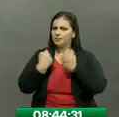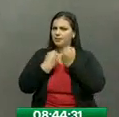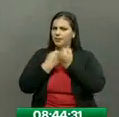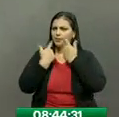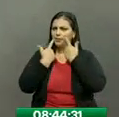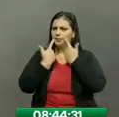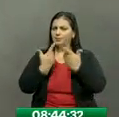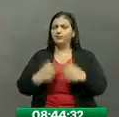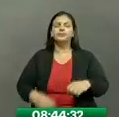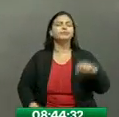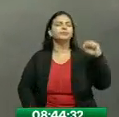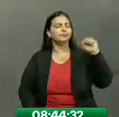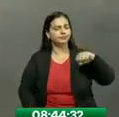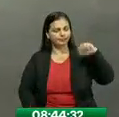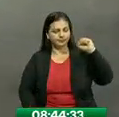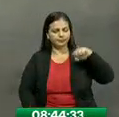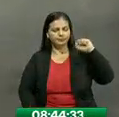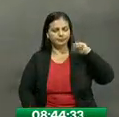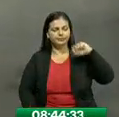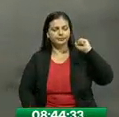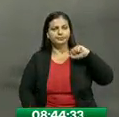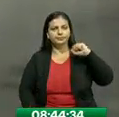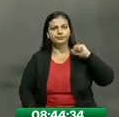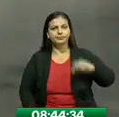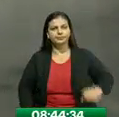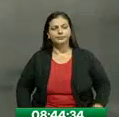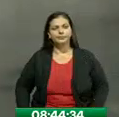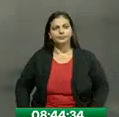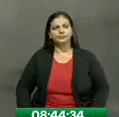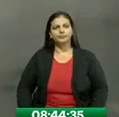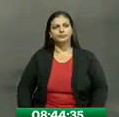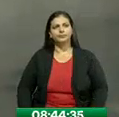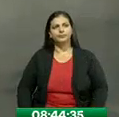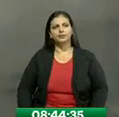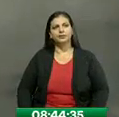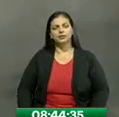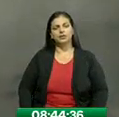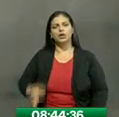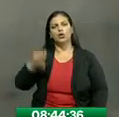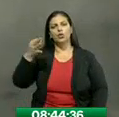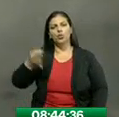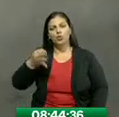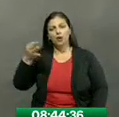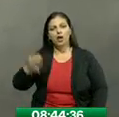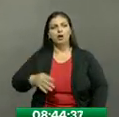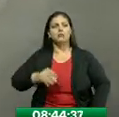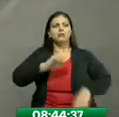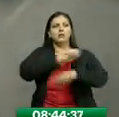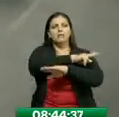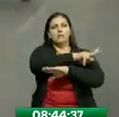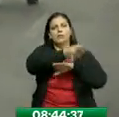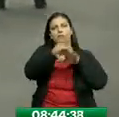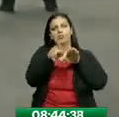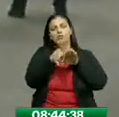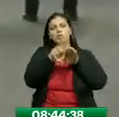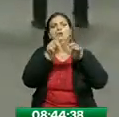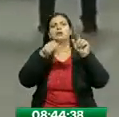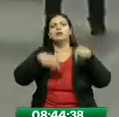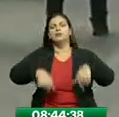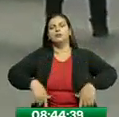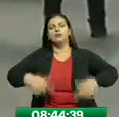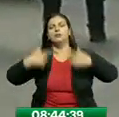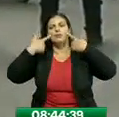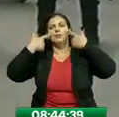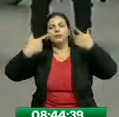están colaborando también ellos, sí se ven unas unidades de ellos aquí en la puntilla y hasta acá, se despliegan hasta acá Durán también.